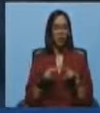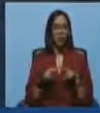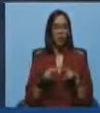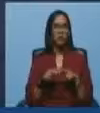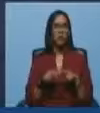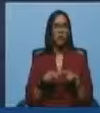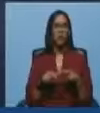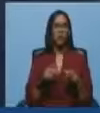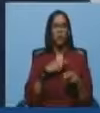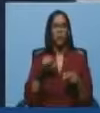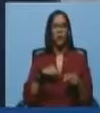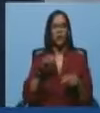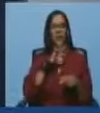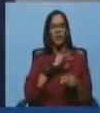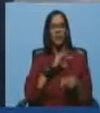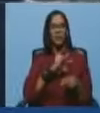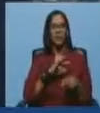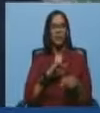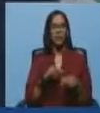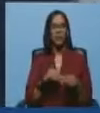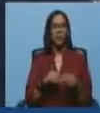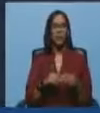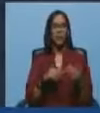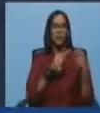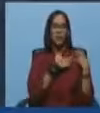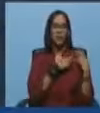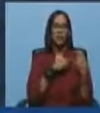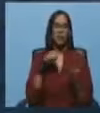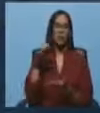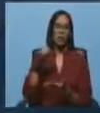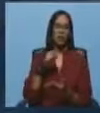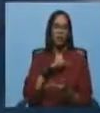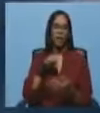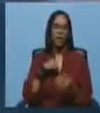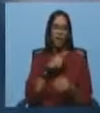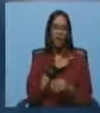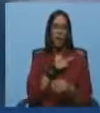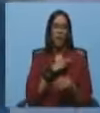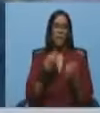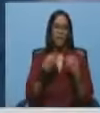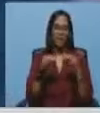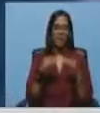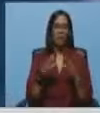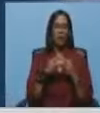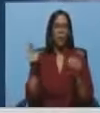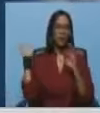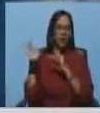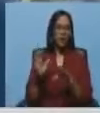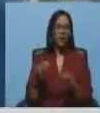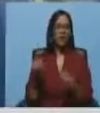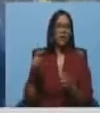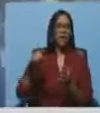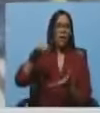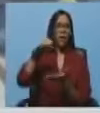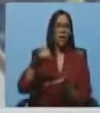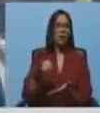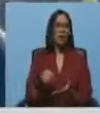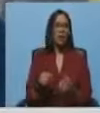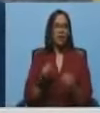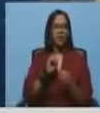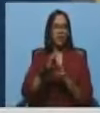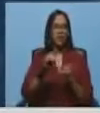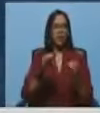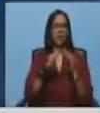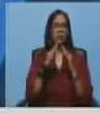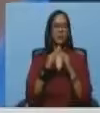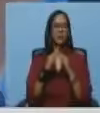de ella, nuestra señora responsable, nuestra jefa, nos mandaba un mensajito, para todo el mundo baja, hay que cargar la bolsa, no sé qué, hay que distribuirla casa por